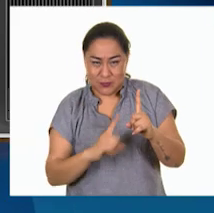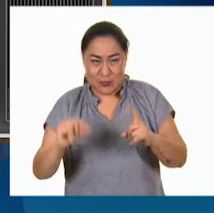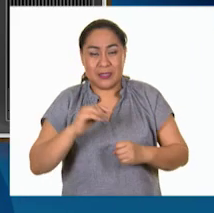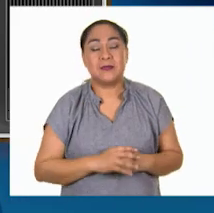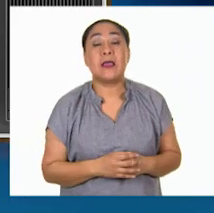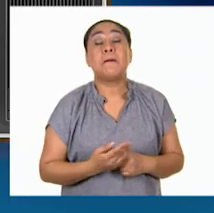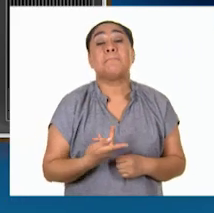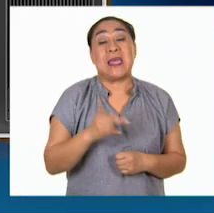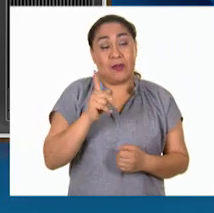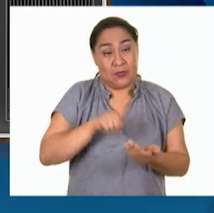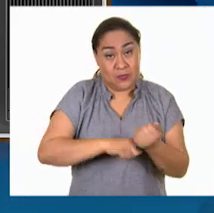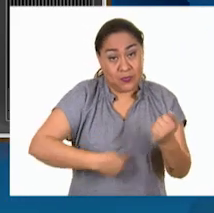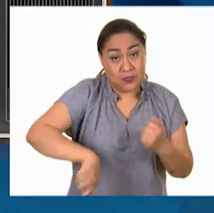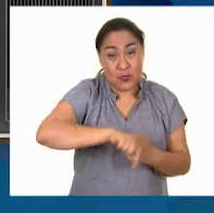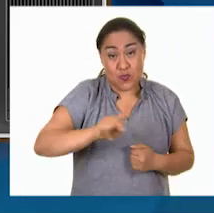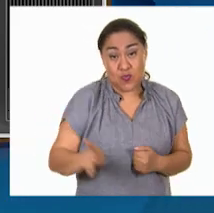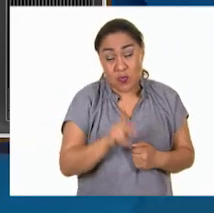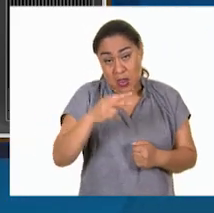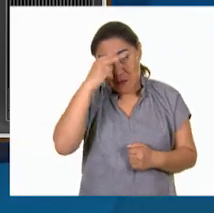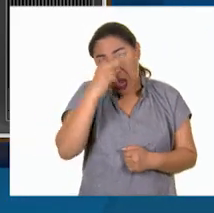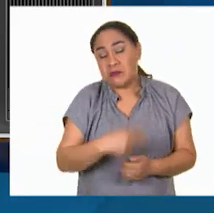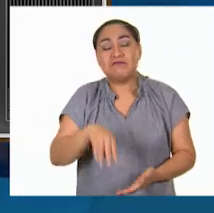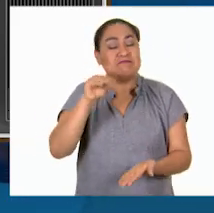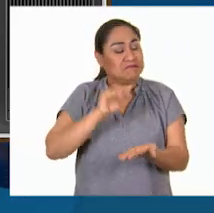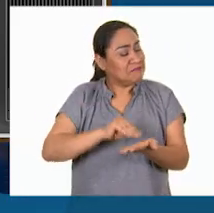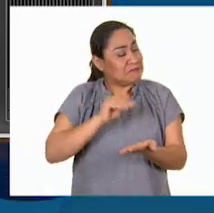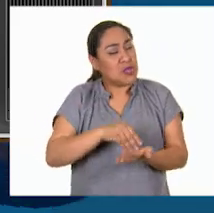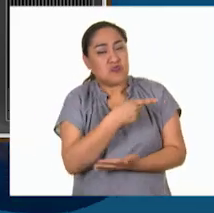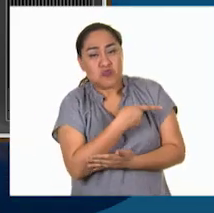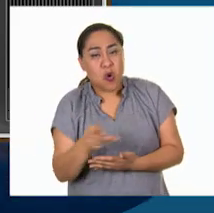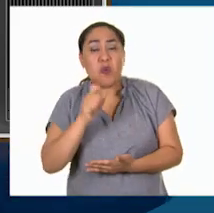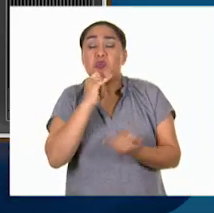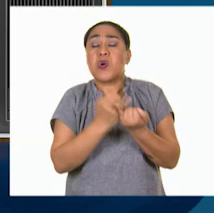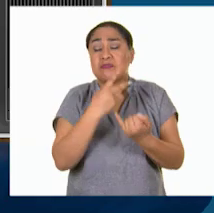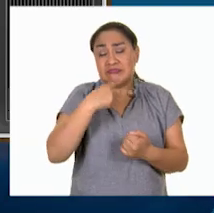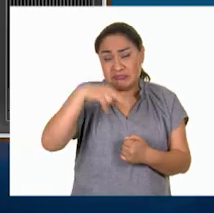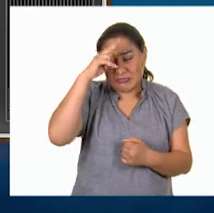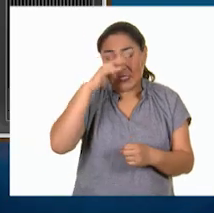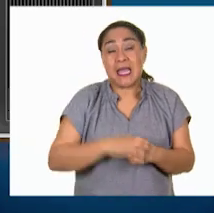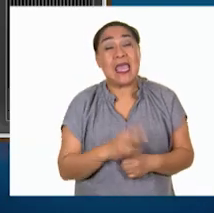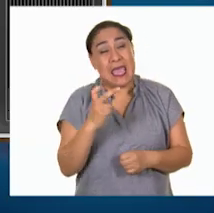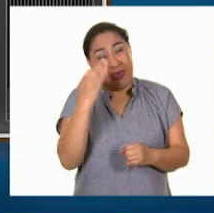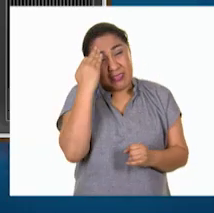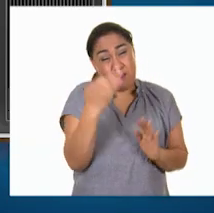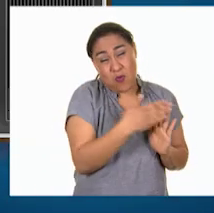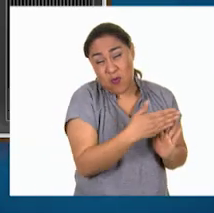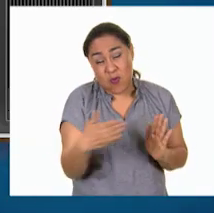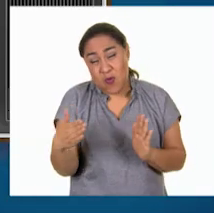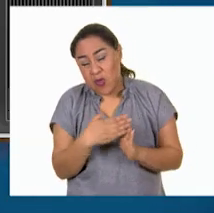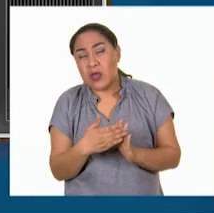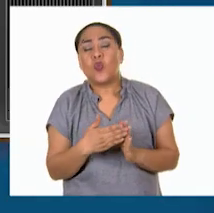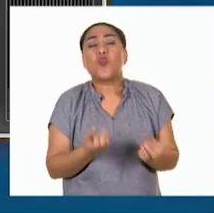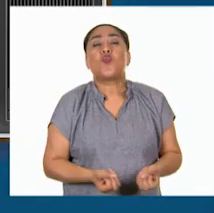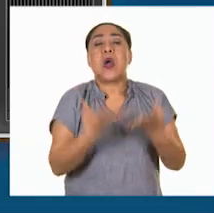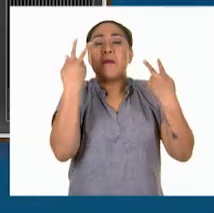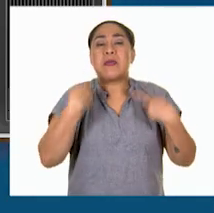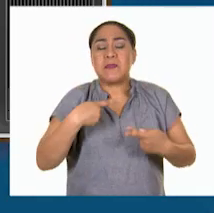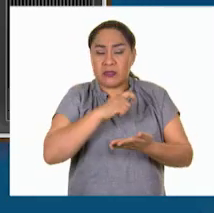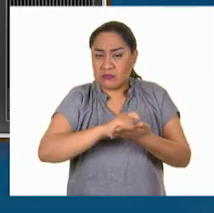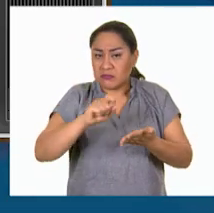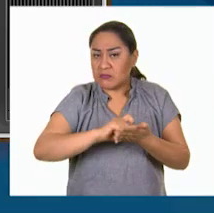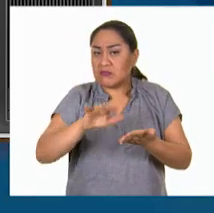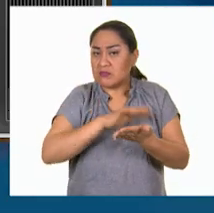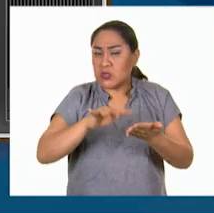embargo, el pueblo mexicano continuaba siendo pobre e ignorante. En esa época, el índice de analfabetismo del